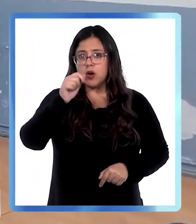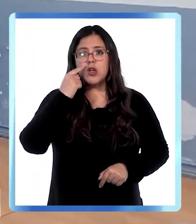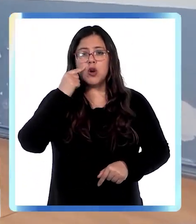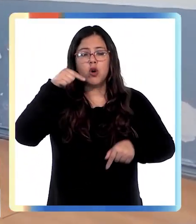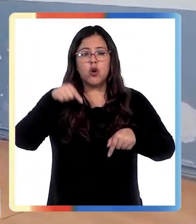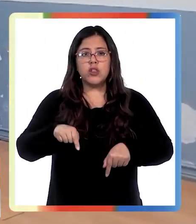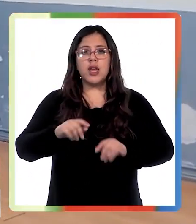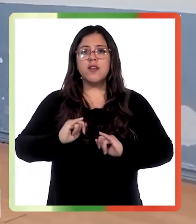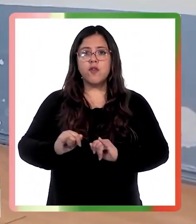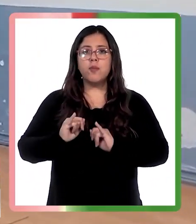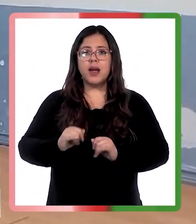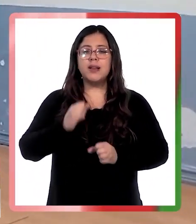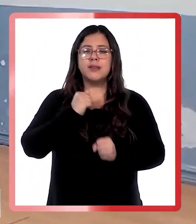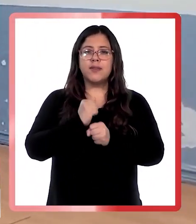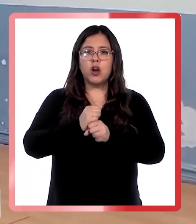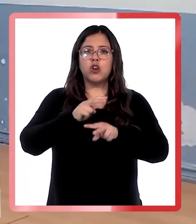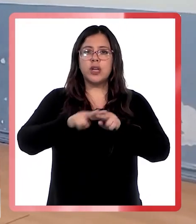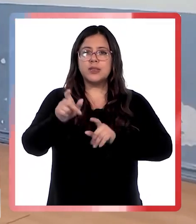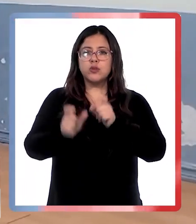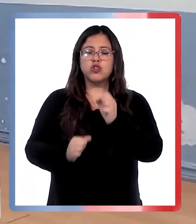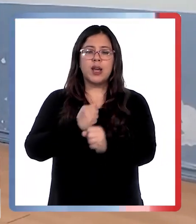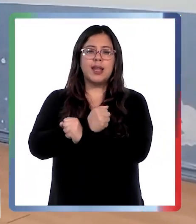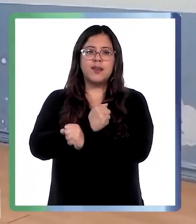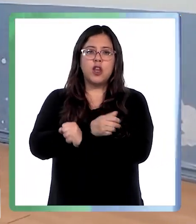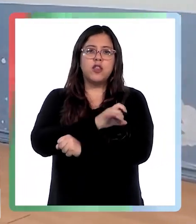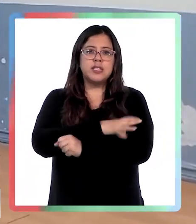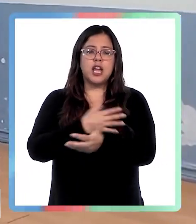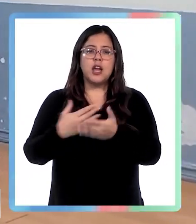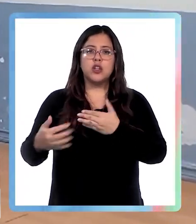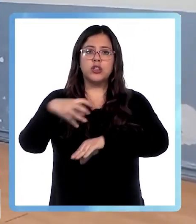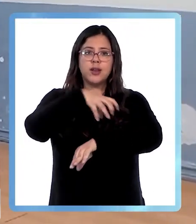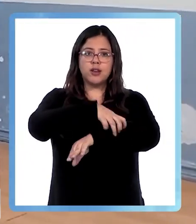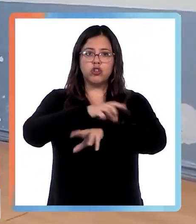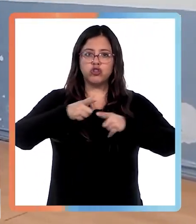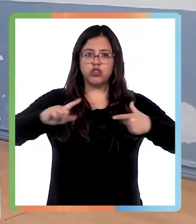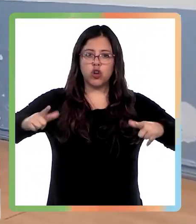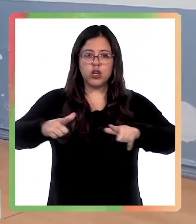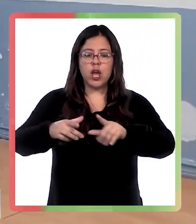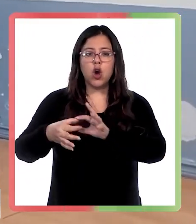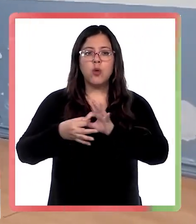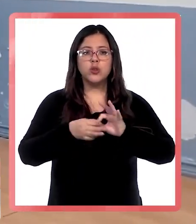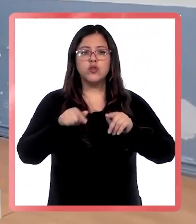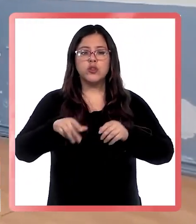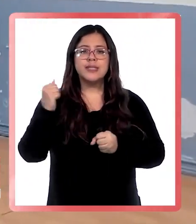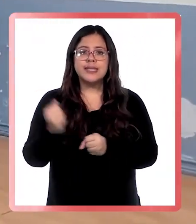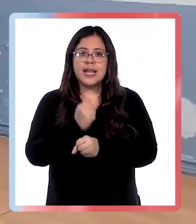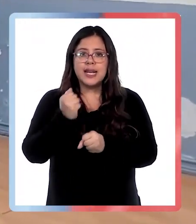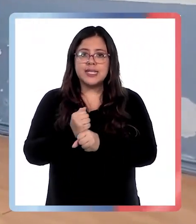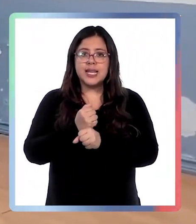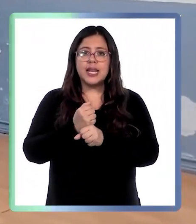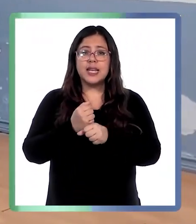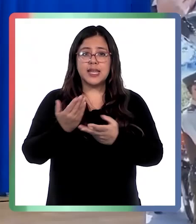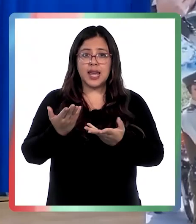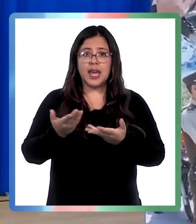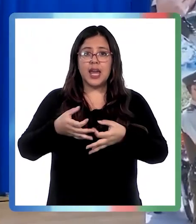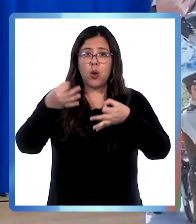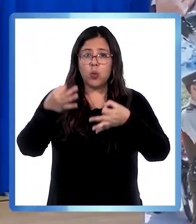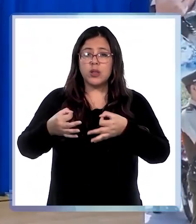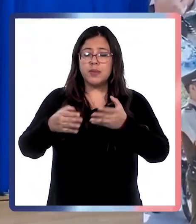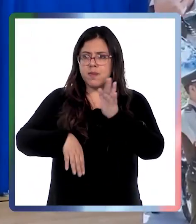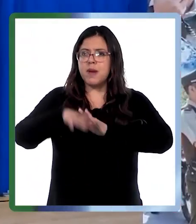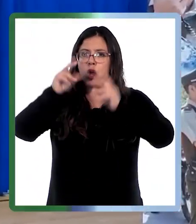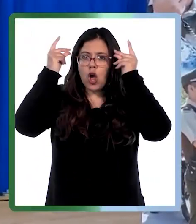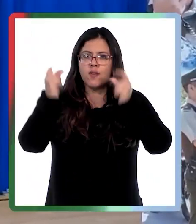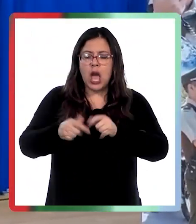hoy día Yo quiero destacar el trabajo que lleva adelante carabineros de chile específicamente en la región de los lagos porque este taller que entrega